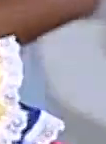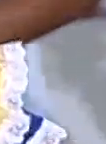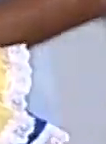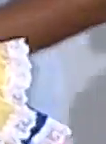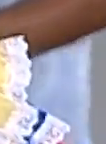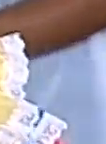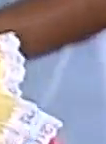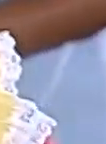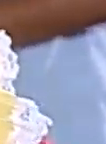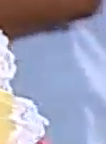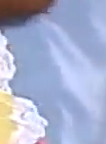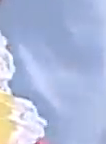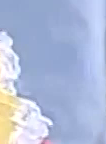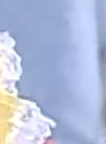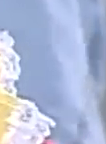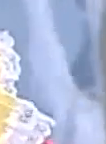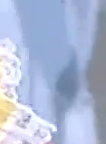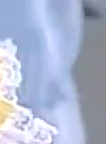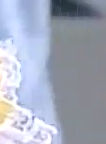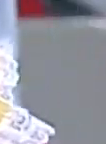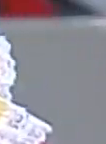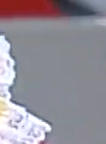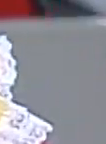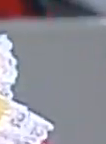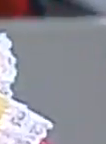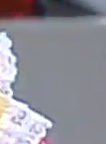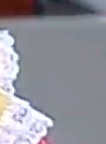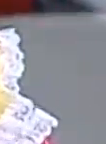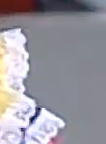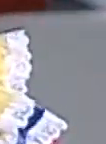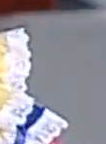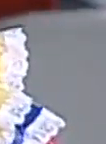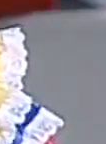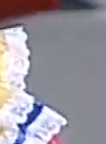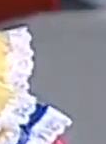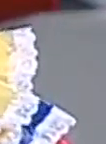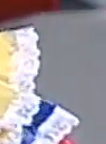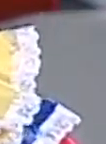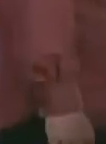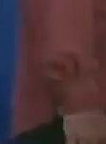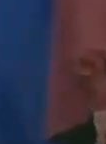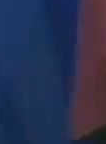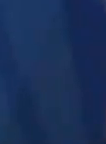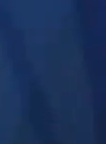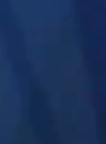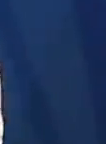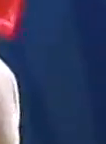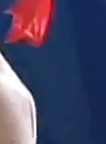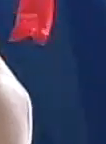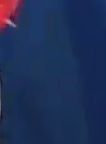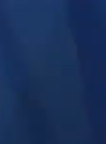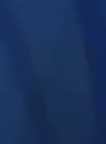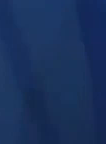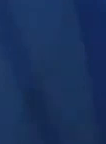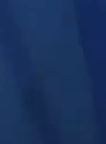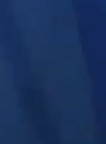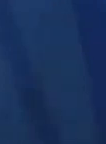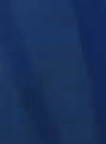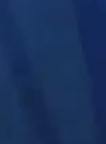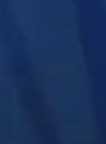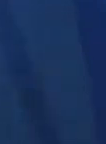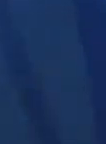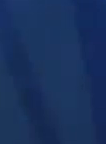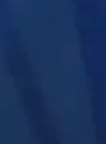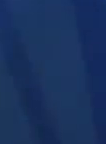identidad. Mi país es más que un decir, es la conciencia de todos, es el quehacer del